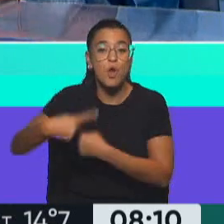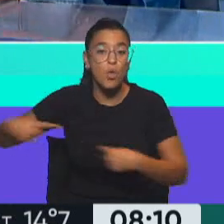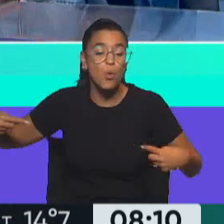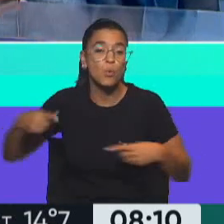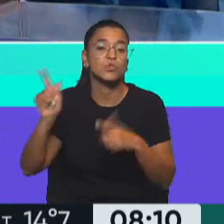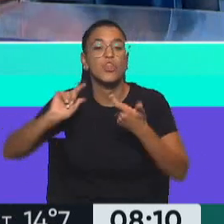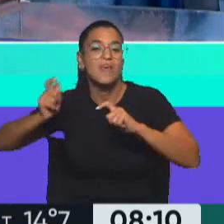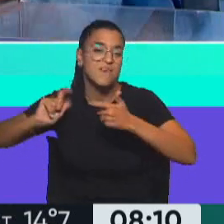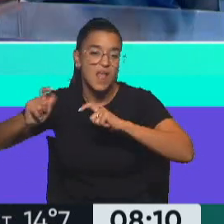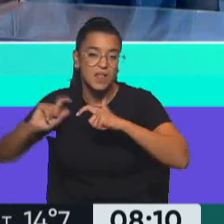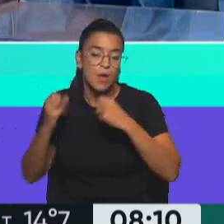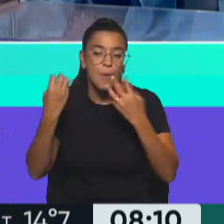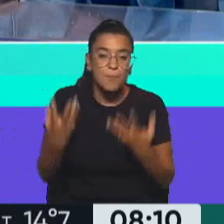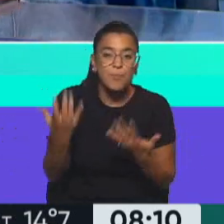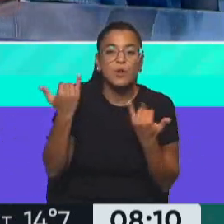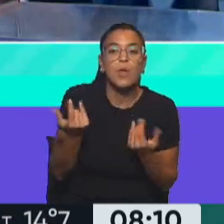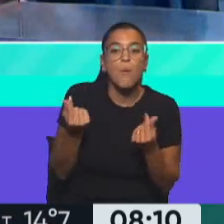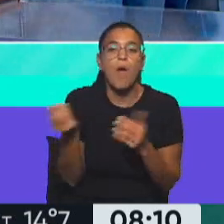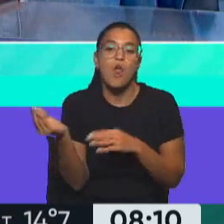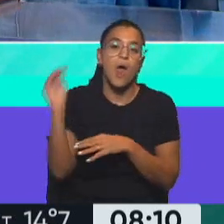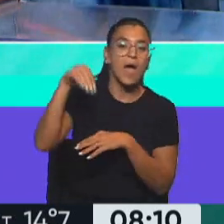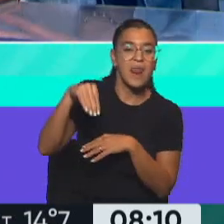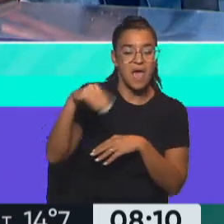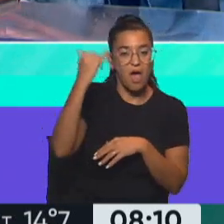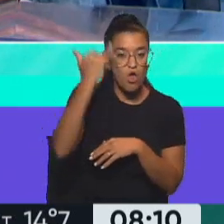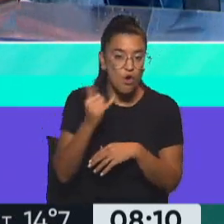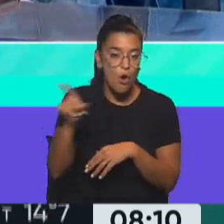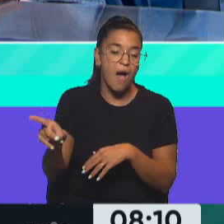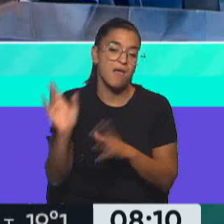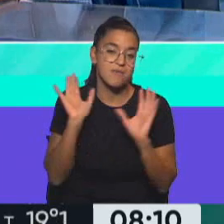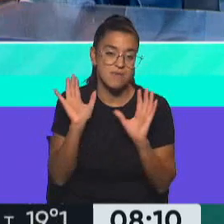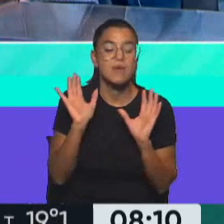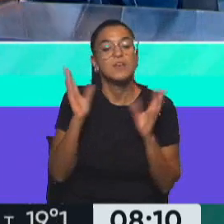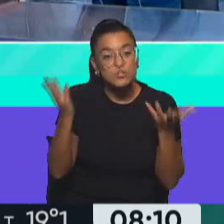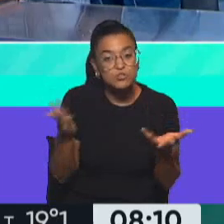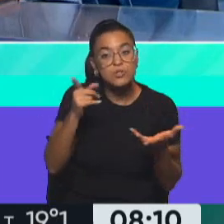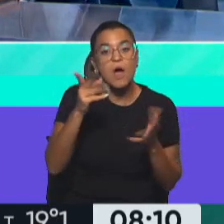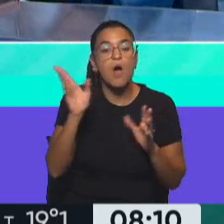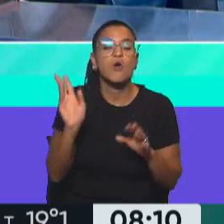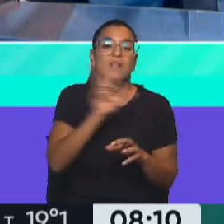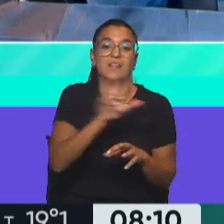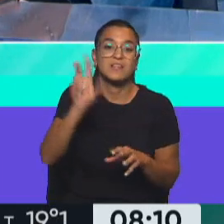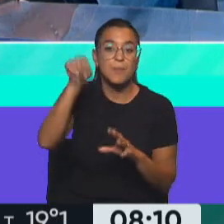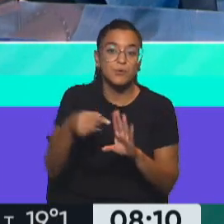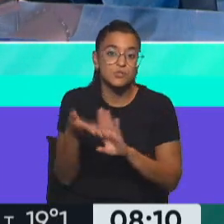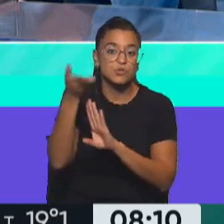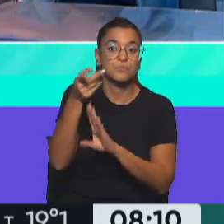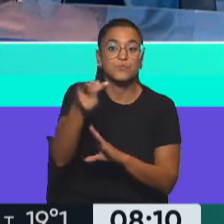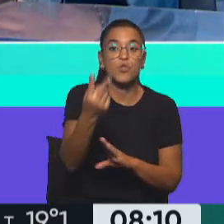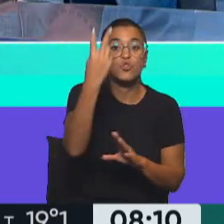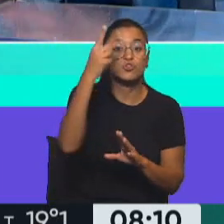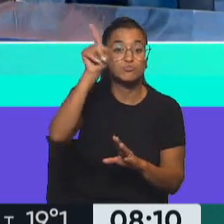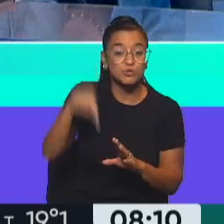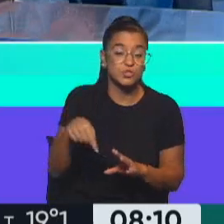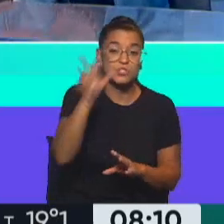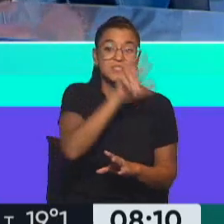un diferencial justamente porque tenían valor agregado en su estructura, bueno, va a subir al 33%. ¿Y qué va a permitir esos 2 puntos que